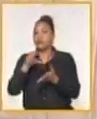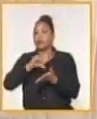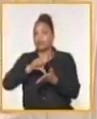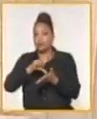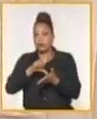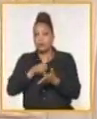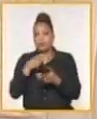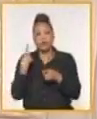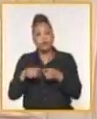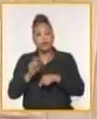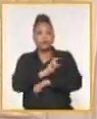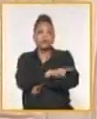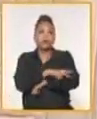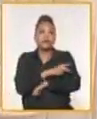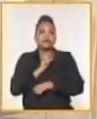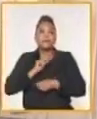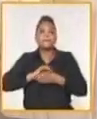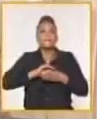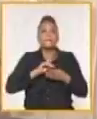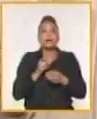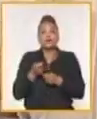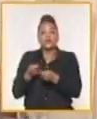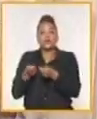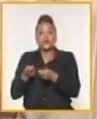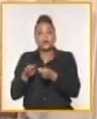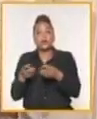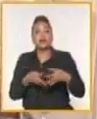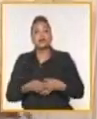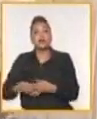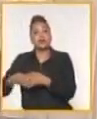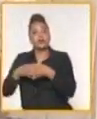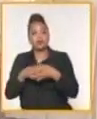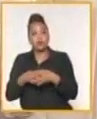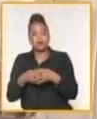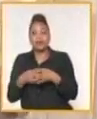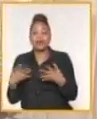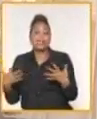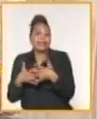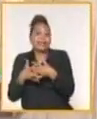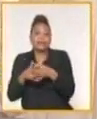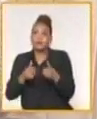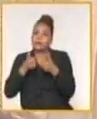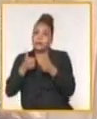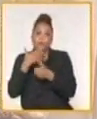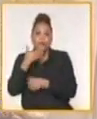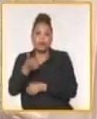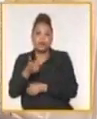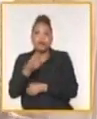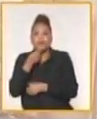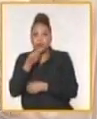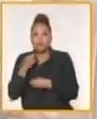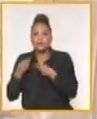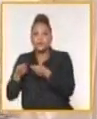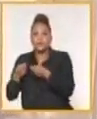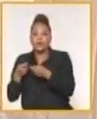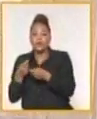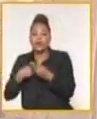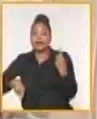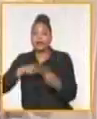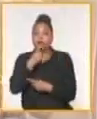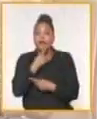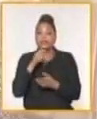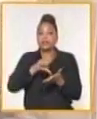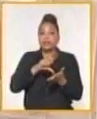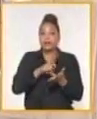del Golfo están presionando a Estados Unidos porque además tienen excelentes relaciones con Trump y pueden presionar para tratar porque la táctica de Estados